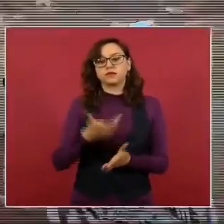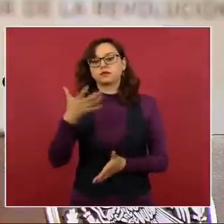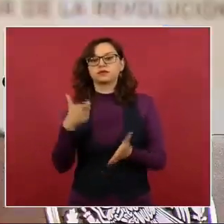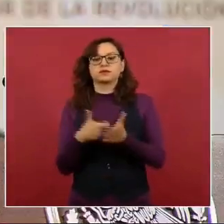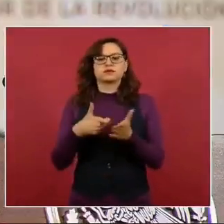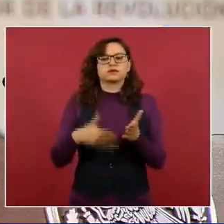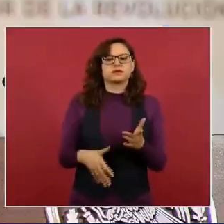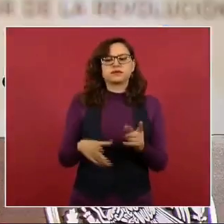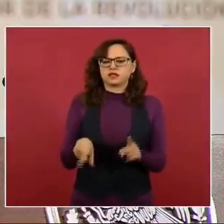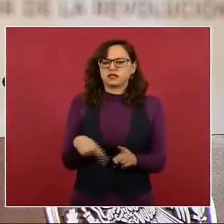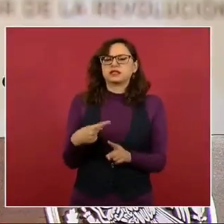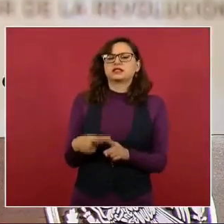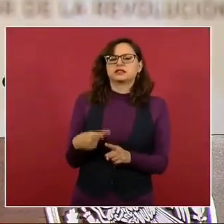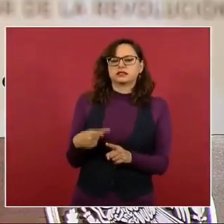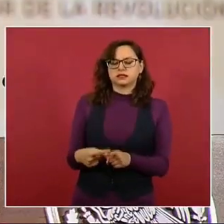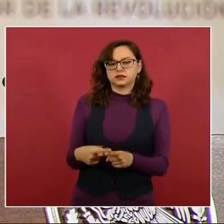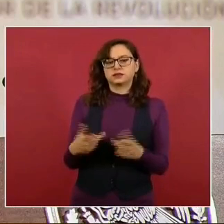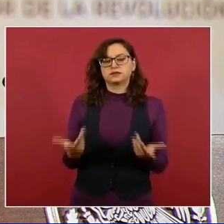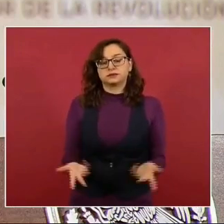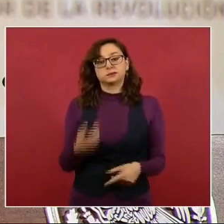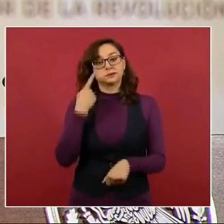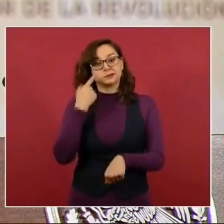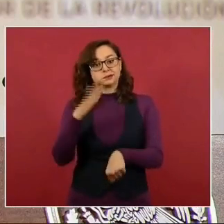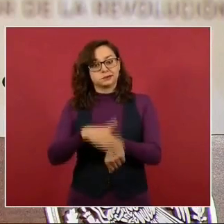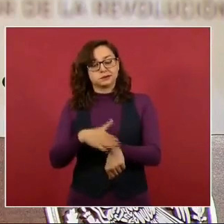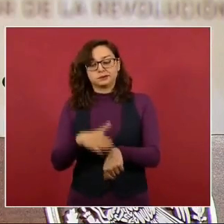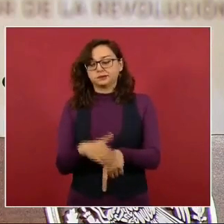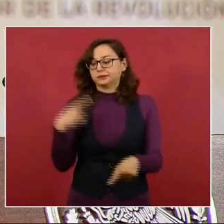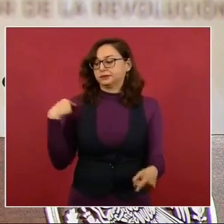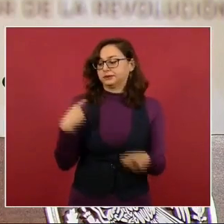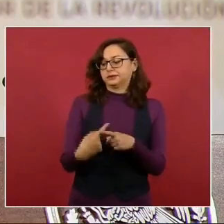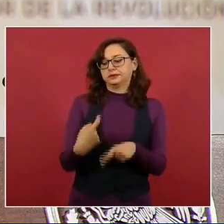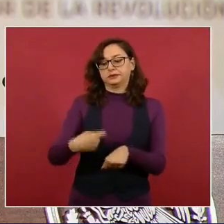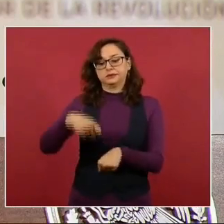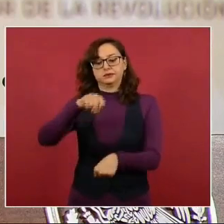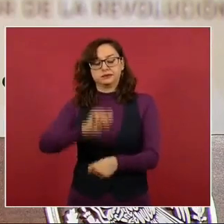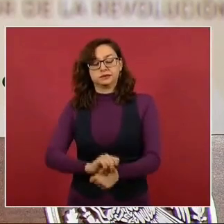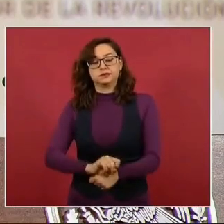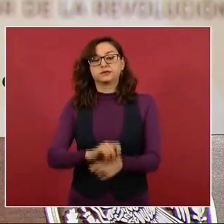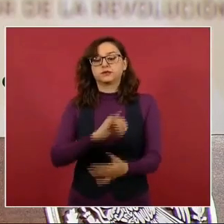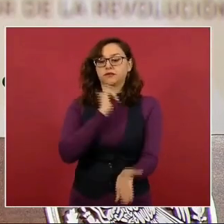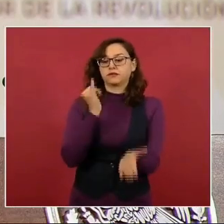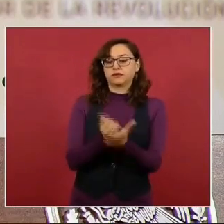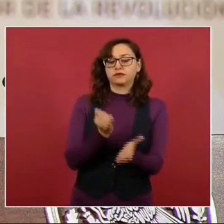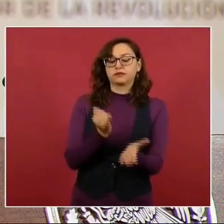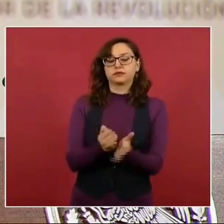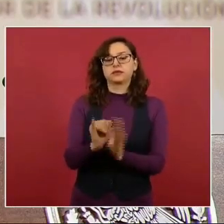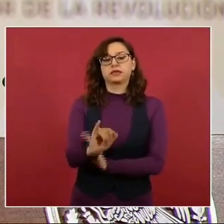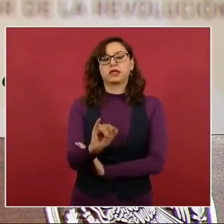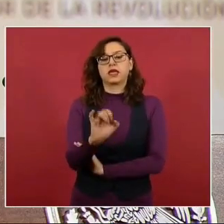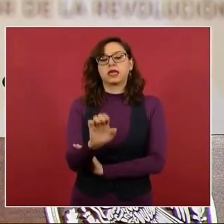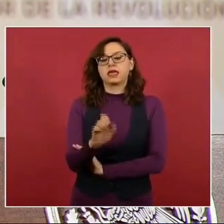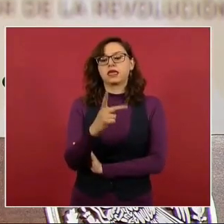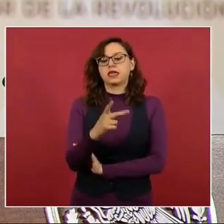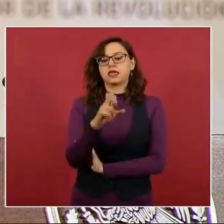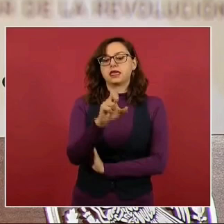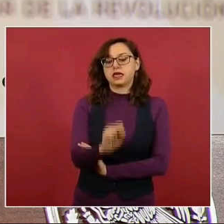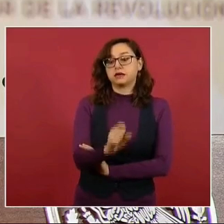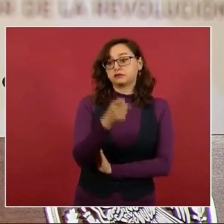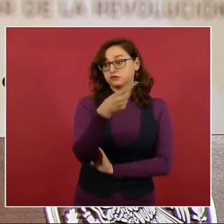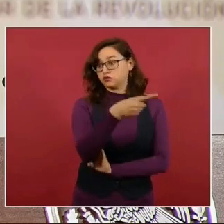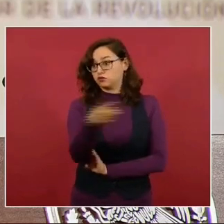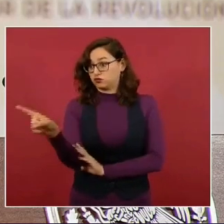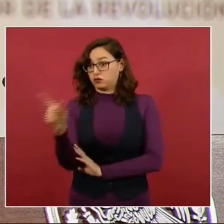esta semana nuevamente un incentivo fiscal del 100% en el IEPS. Esta semana no se estará